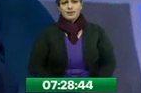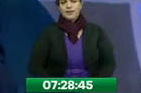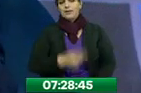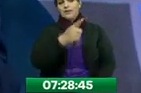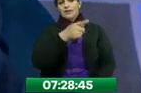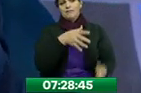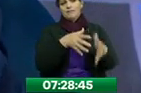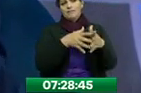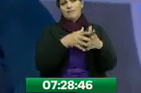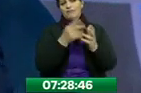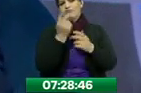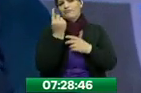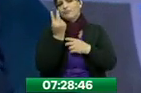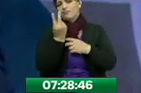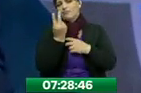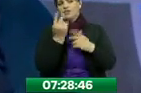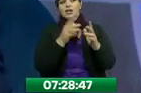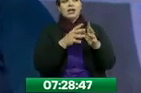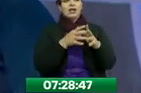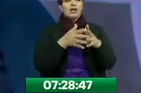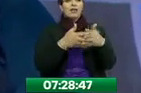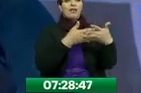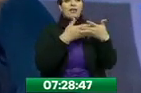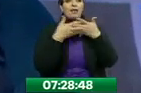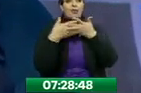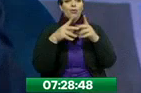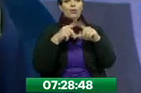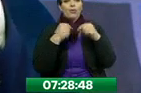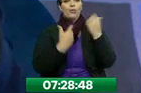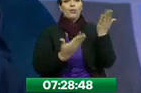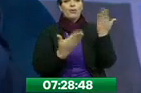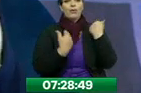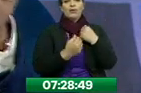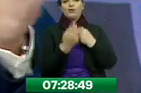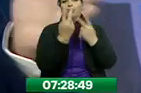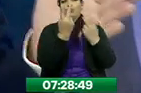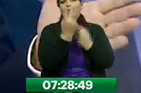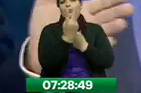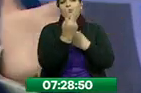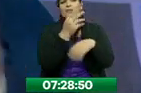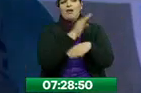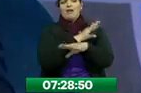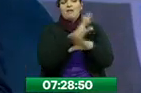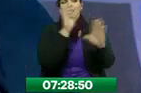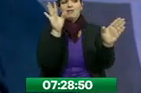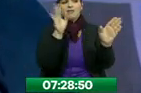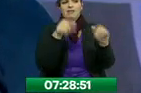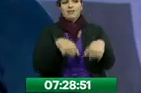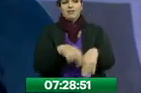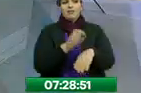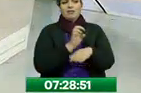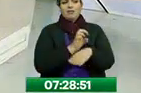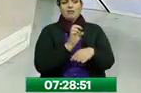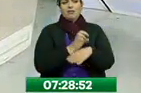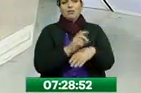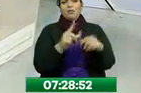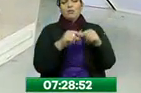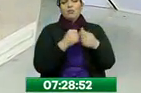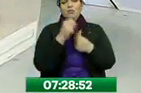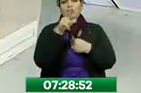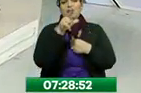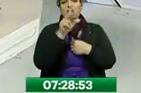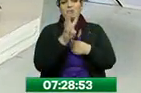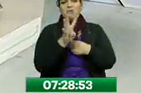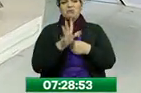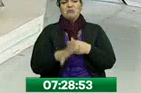tanto, no debe sorprendernos que tengamos 3, 4, 5 candidatos en el Ecuador. ¿Se vería usted en una segunda vuelta electoral